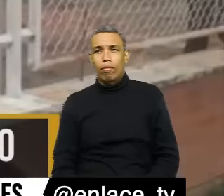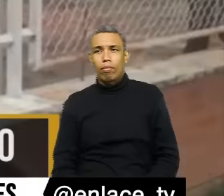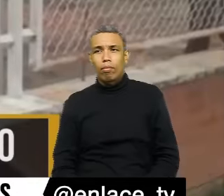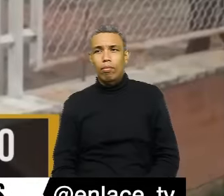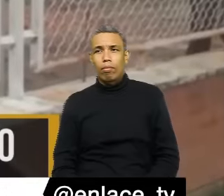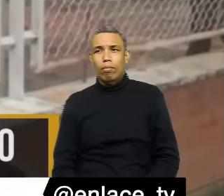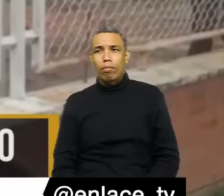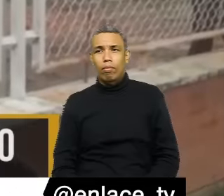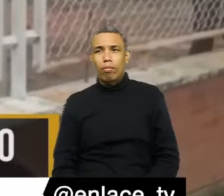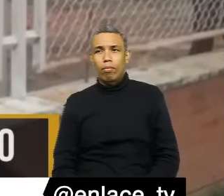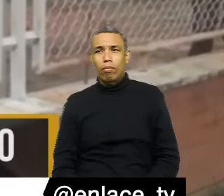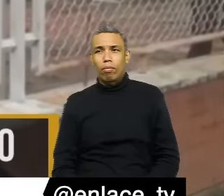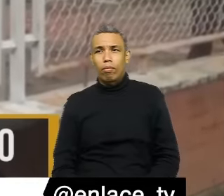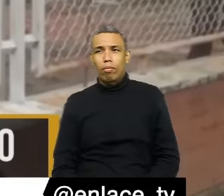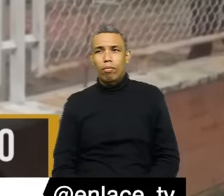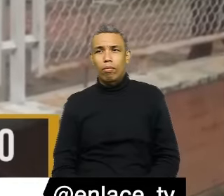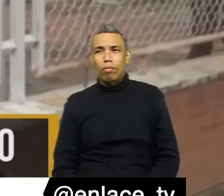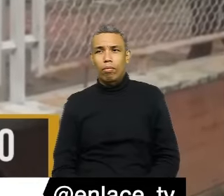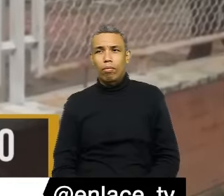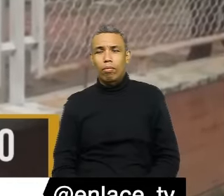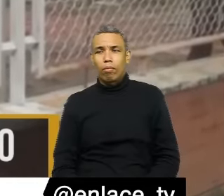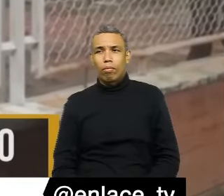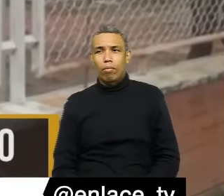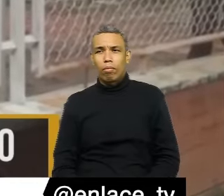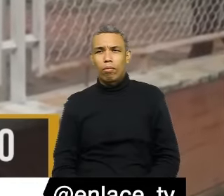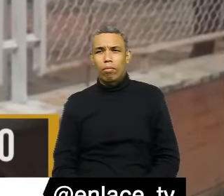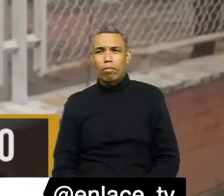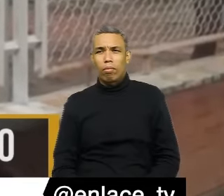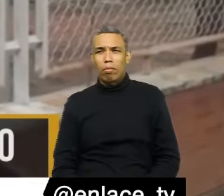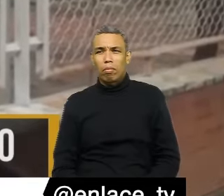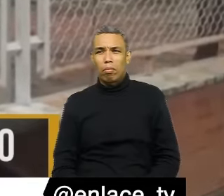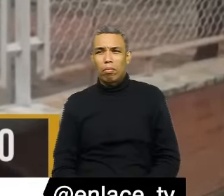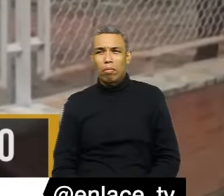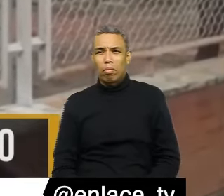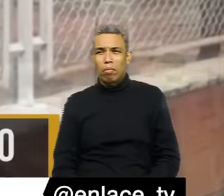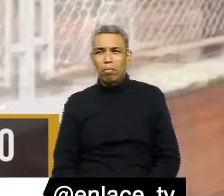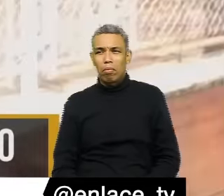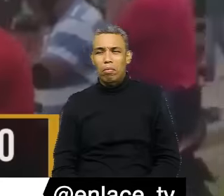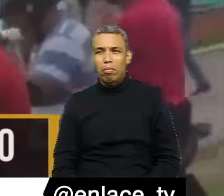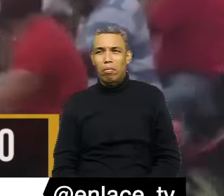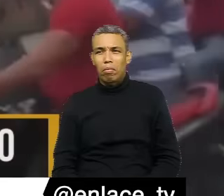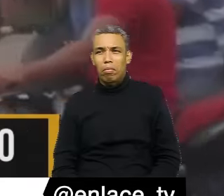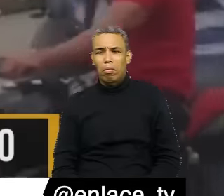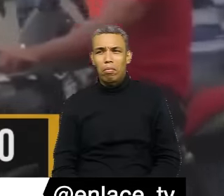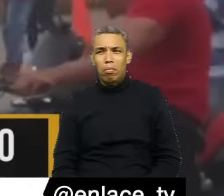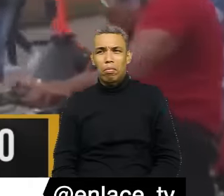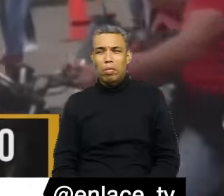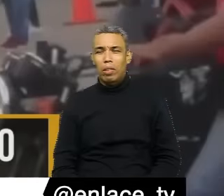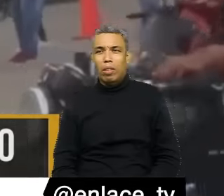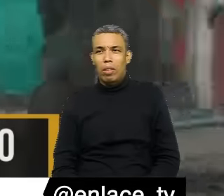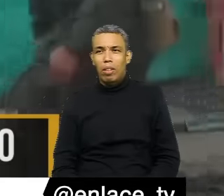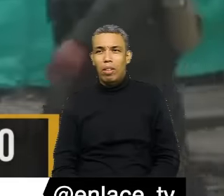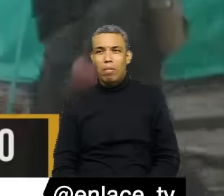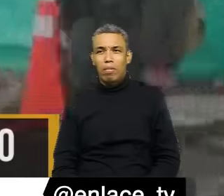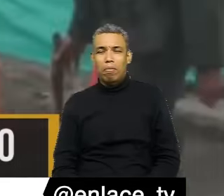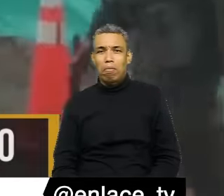Yo iba corriendo, iba gritando. ¿Y eso dónde fue más mal? Ahí en el Parnaso con la 71.